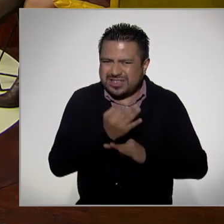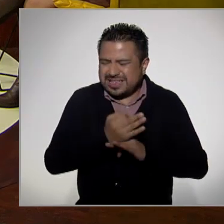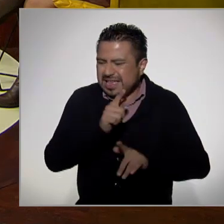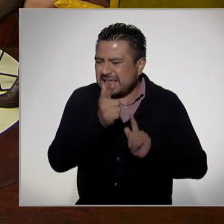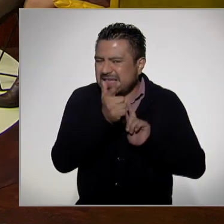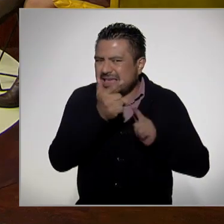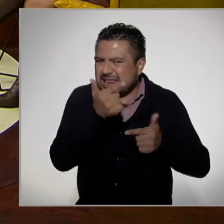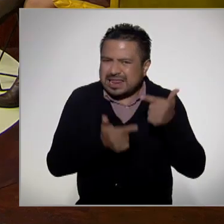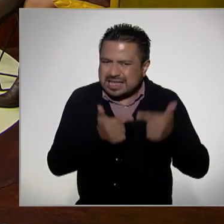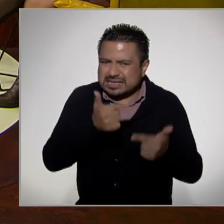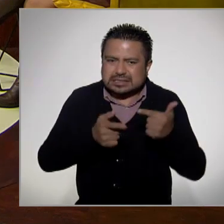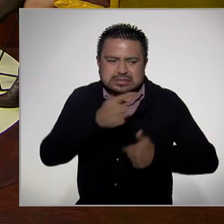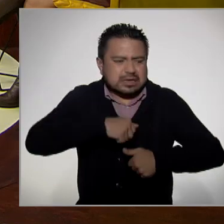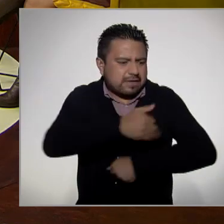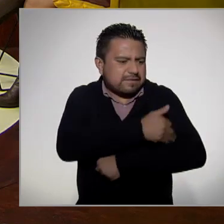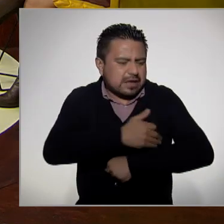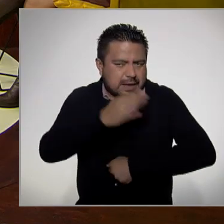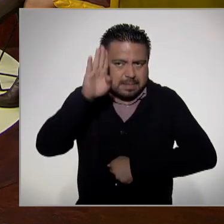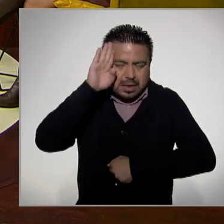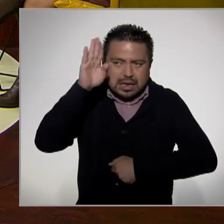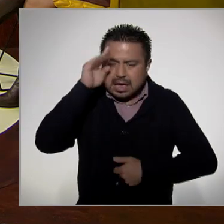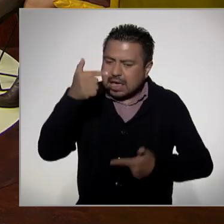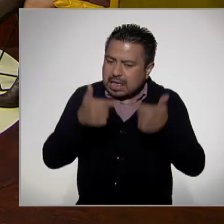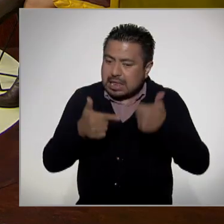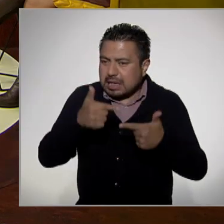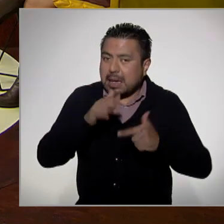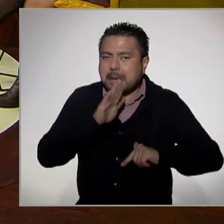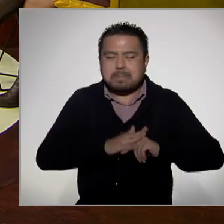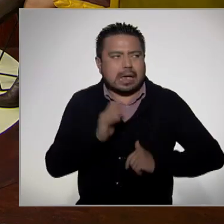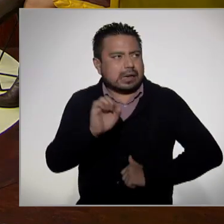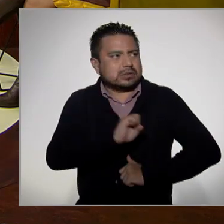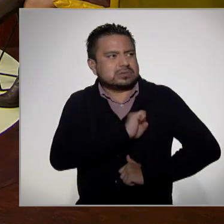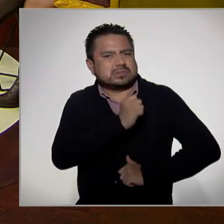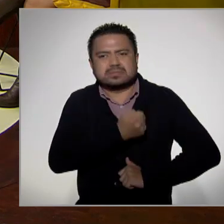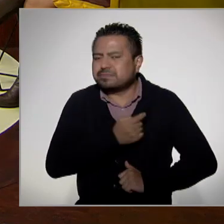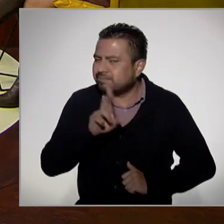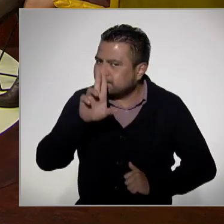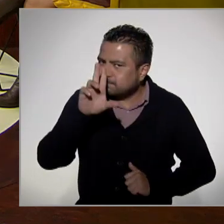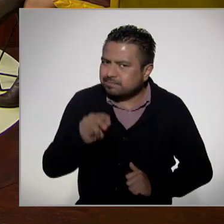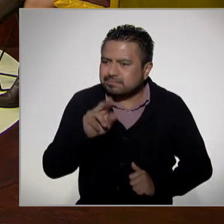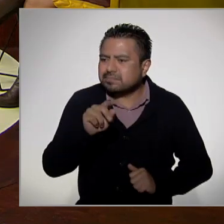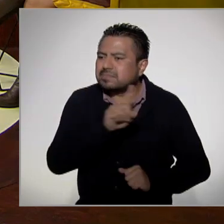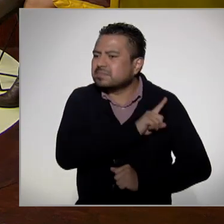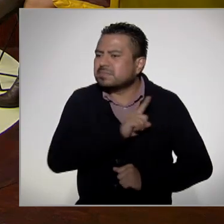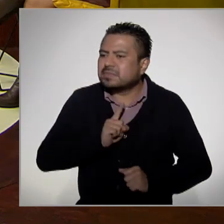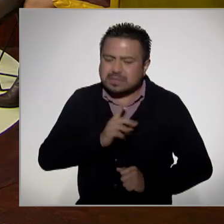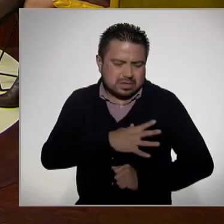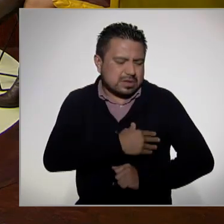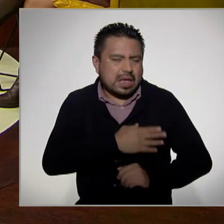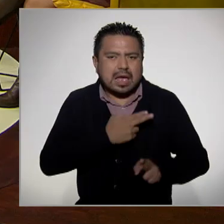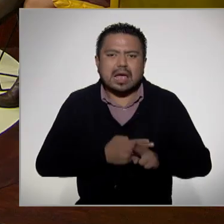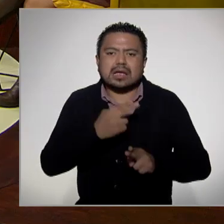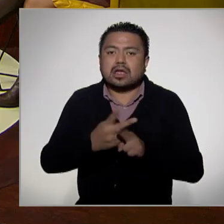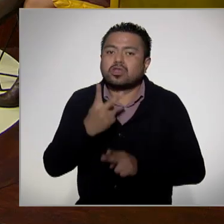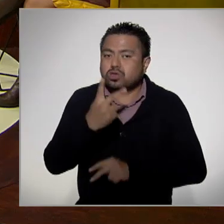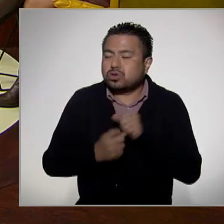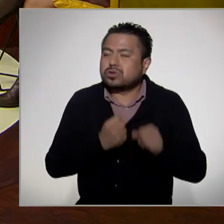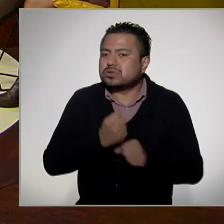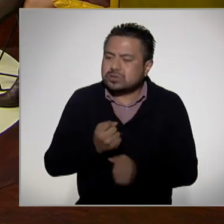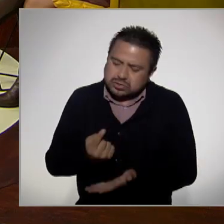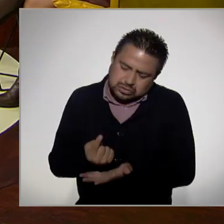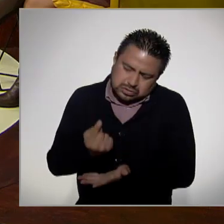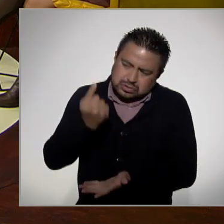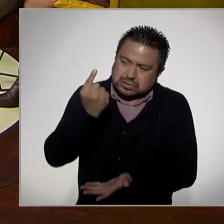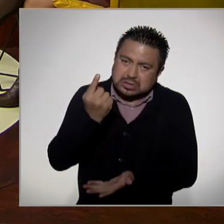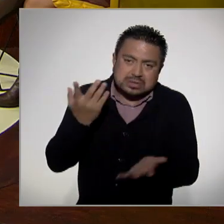como familia pensamos que nuestros niños tomen mucha leche es súper sano y no hay que tomar en cuenta que somos lactantes hasta los 2 años de edad o hasta el año